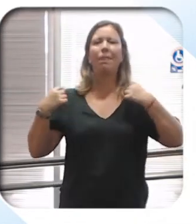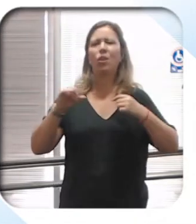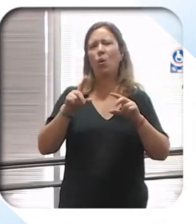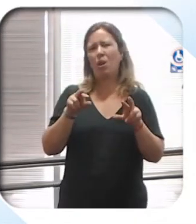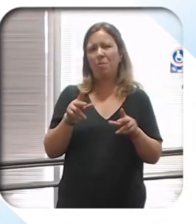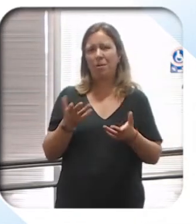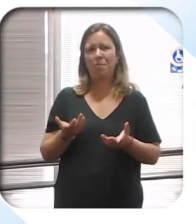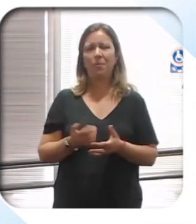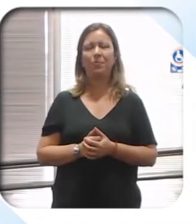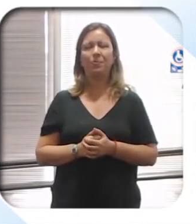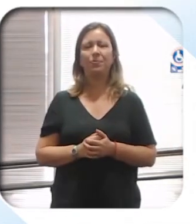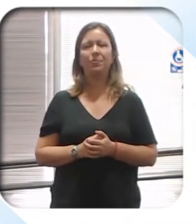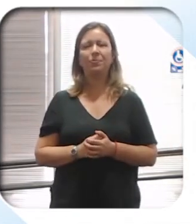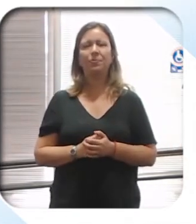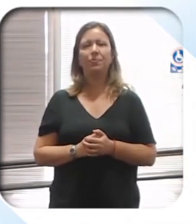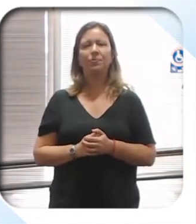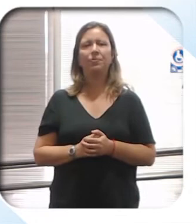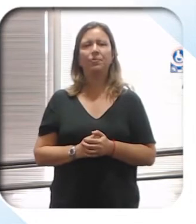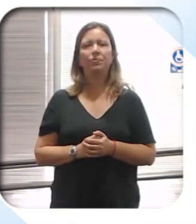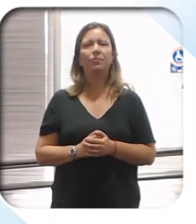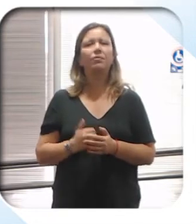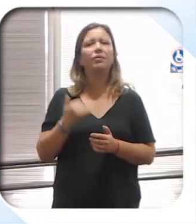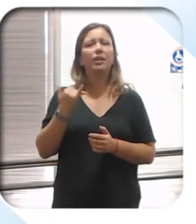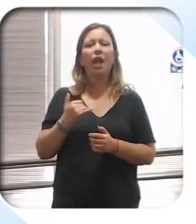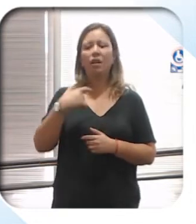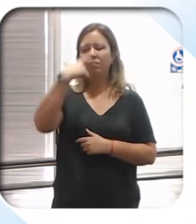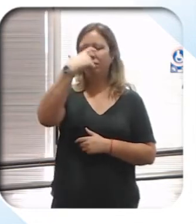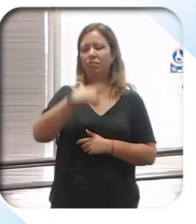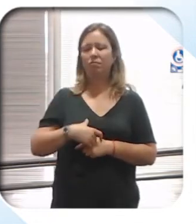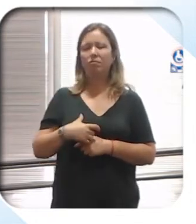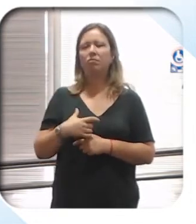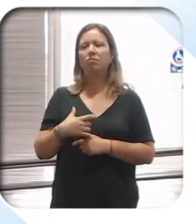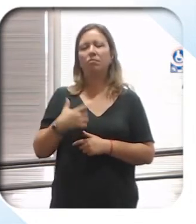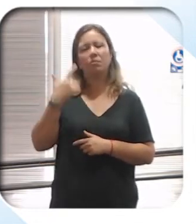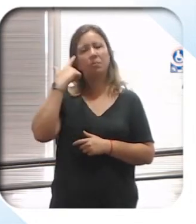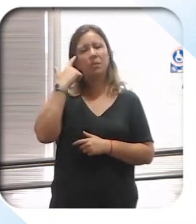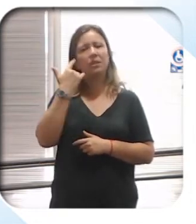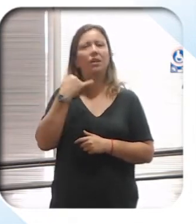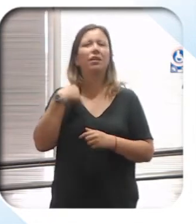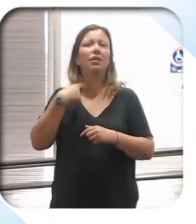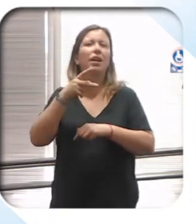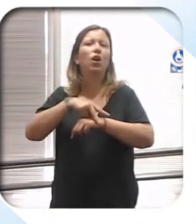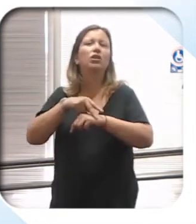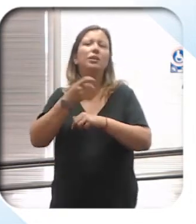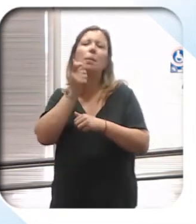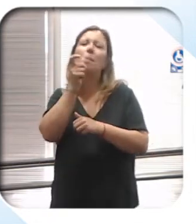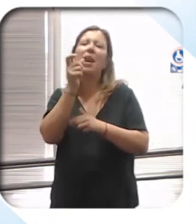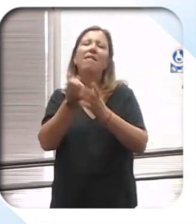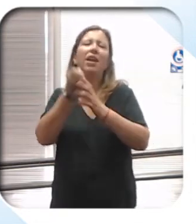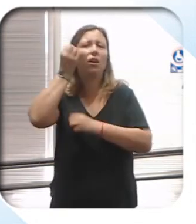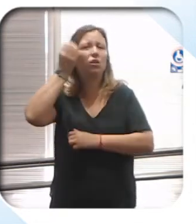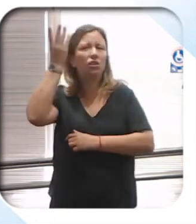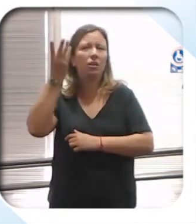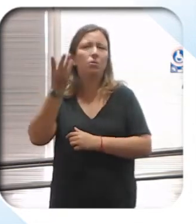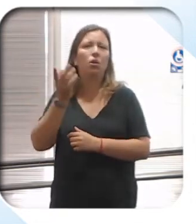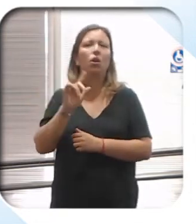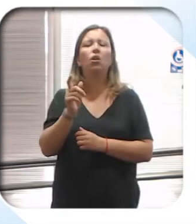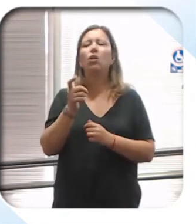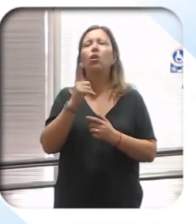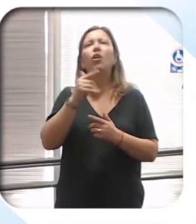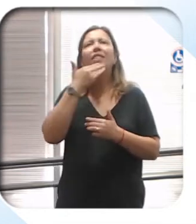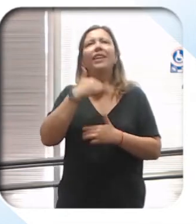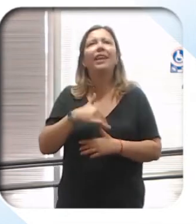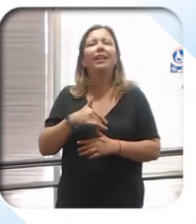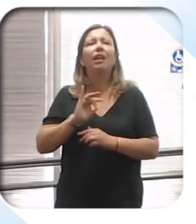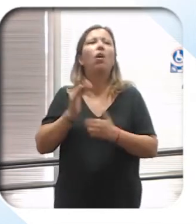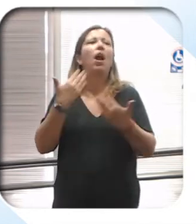mismo. Obviamente que no. Tenemos una anatomía de la sexualidad. Quiero darles algunos conceptos de la sexualidad porque no podemos entender